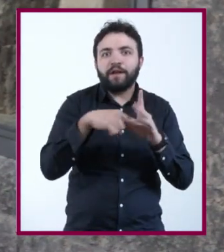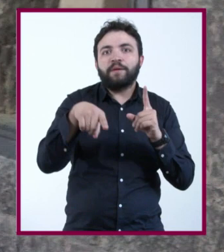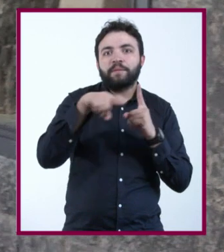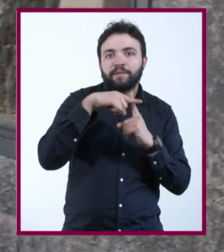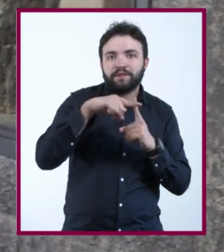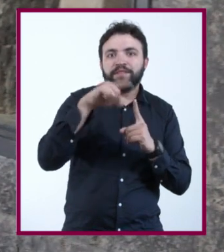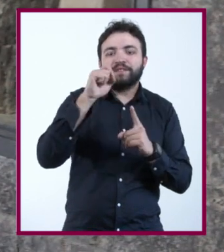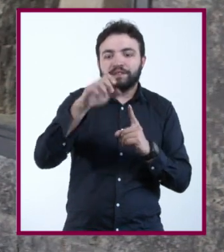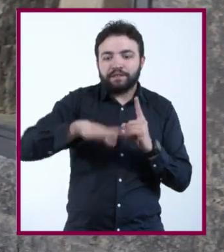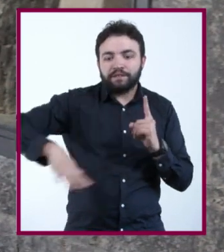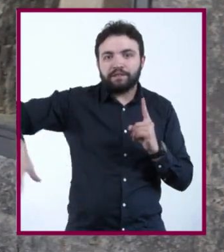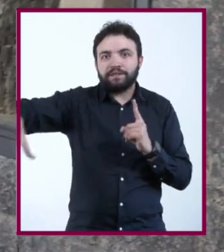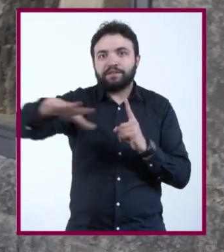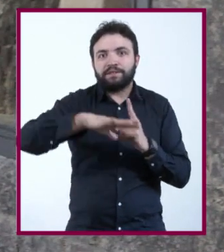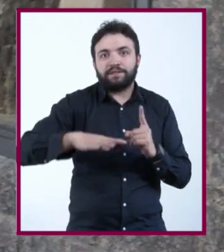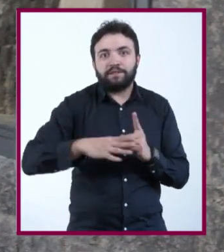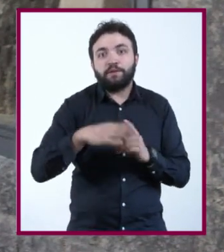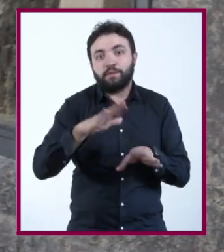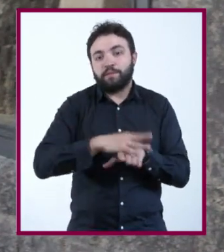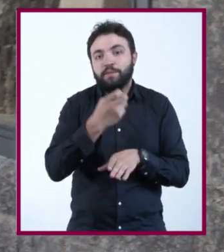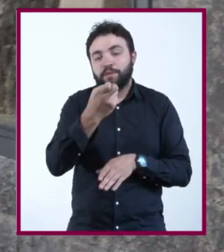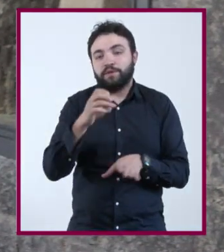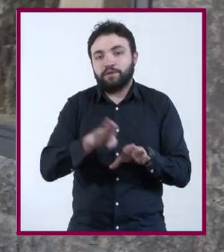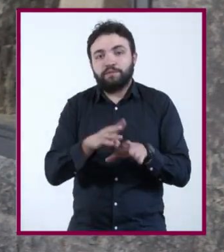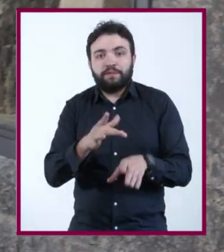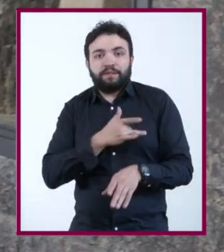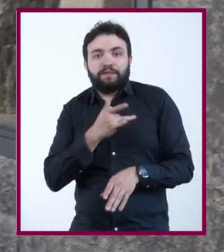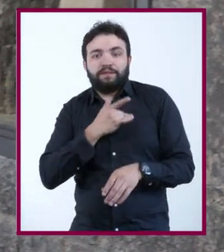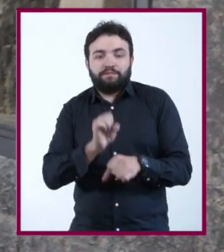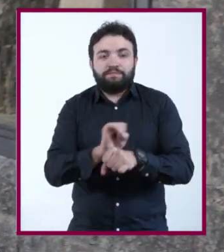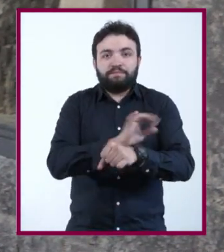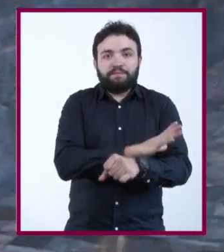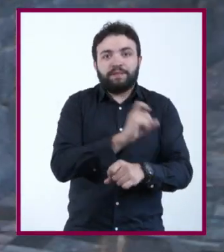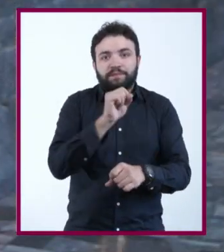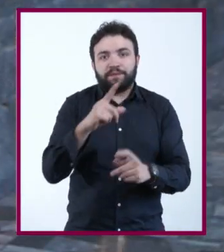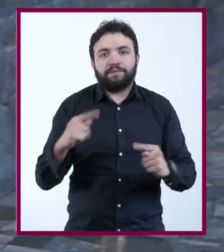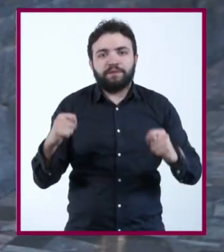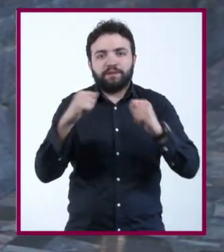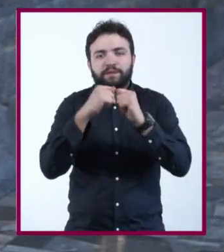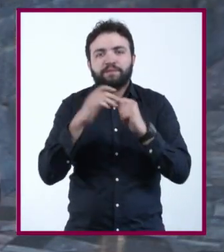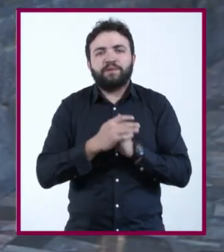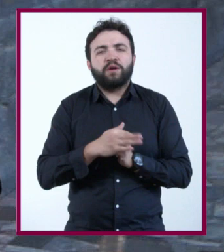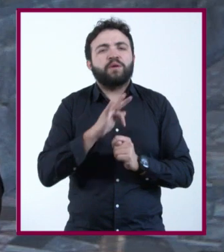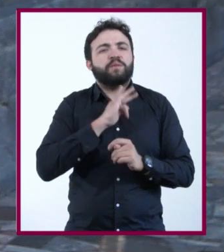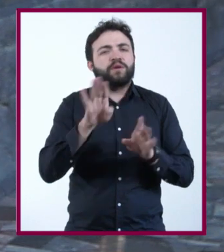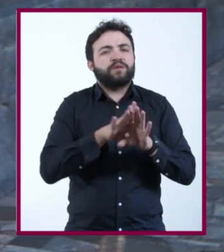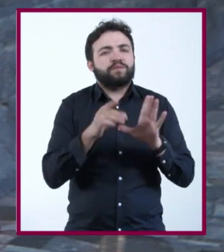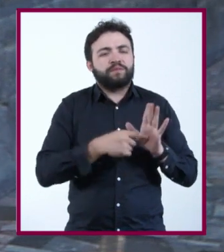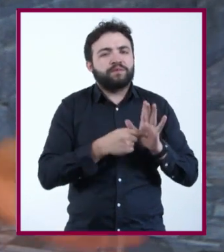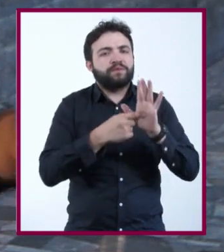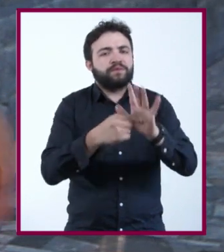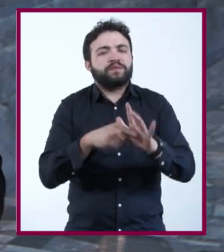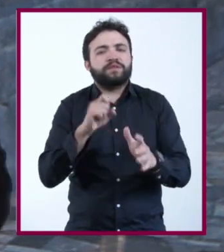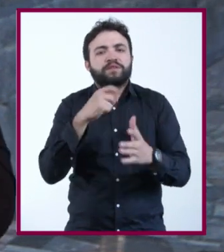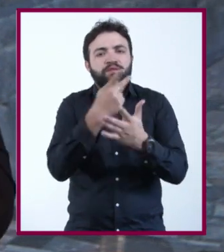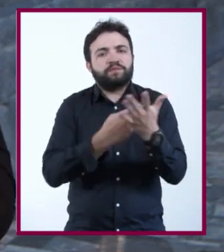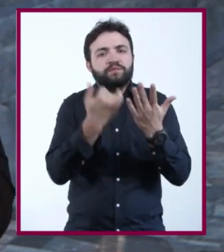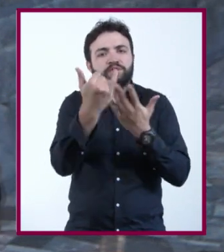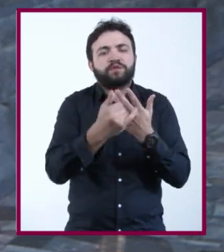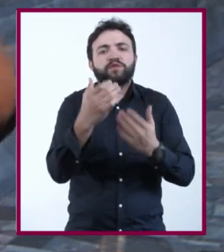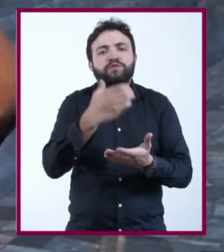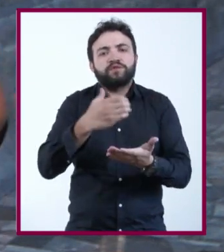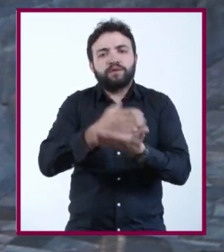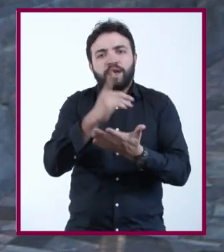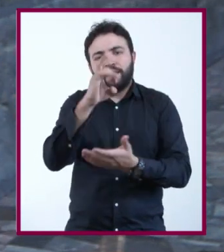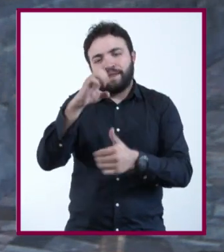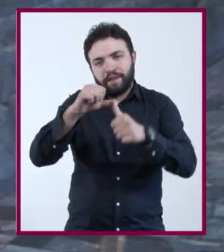conexiones profundas que iba a tener este lugar. Y yo creo que eso es lo que lo hace un templo. ¿Nos puedes describir el proyecto Ciudad de las Artes